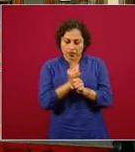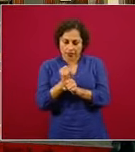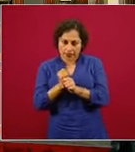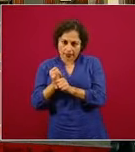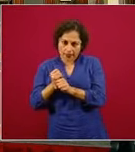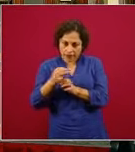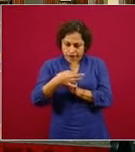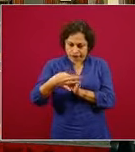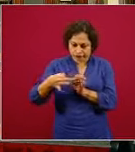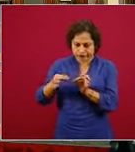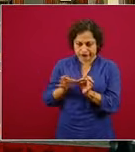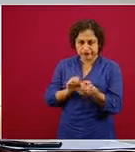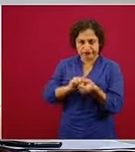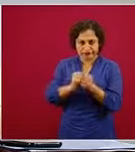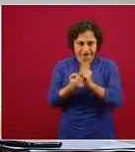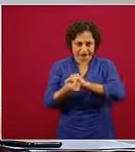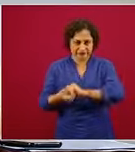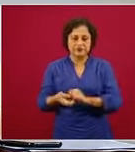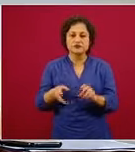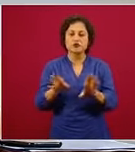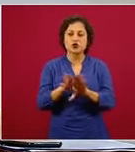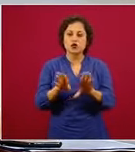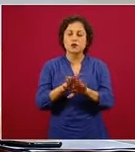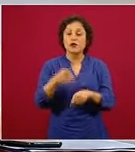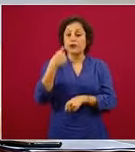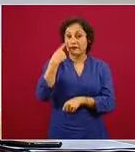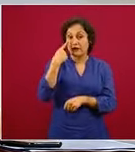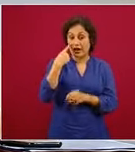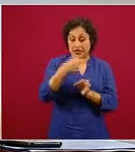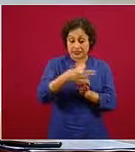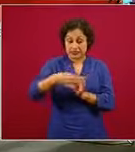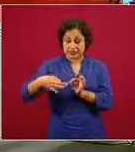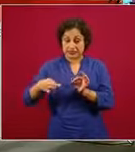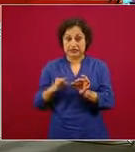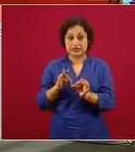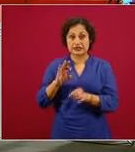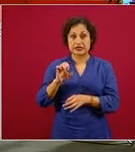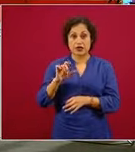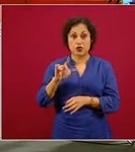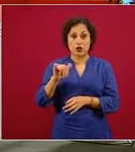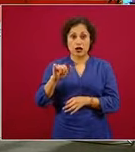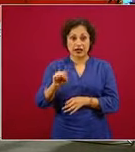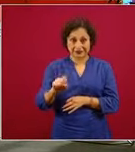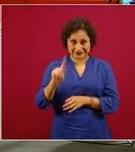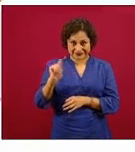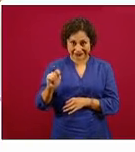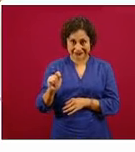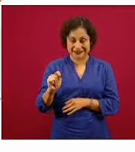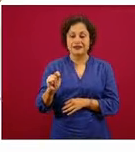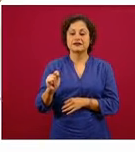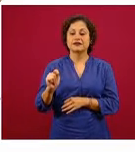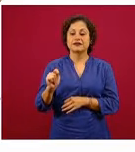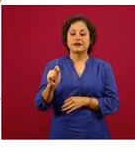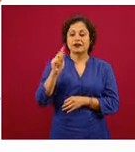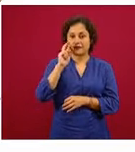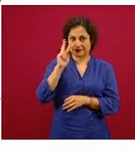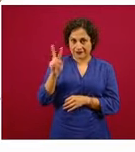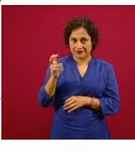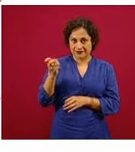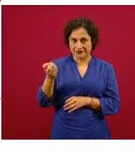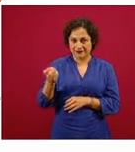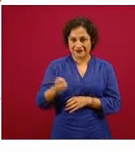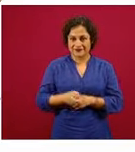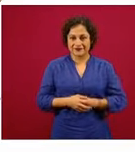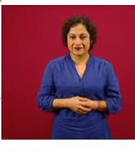estas moléculas. Las respuestas de las células T, estas que señalo aquí, que aquí en la anterior se pueden ver también